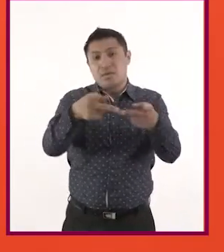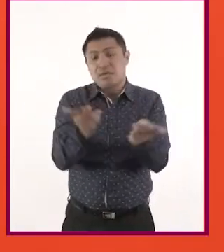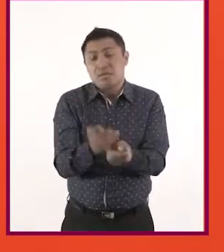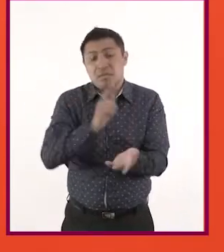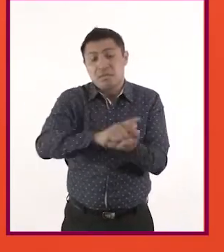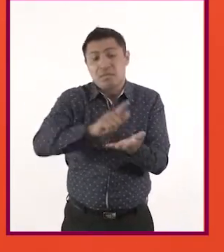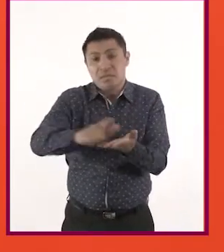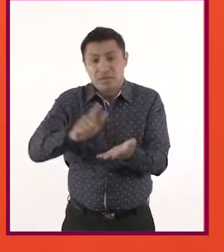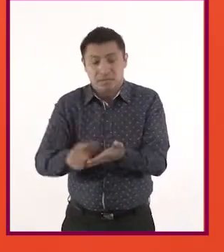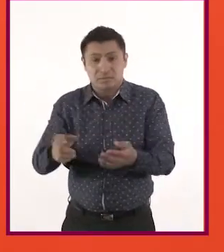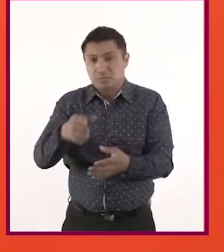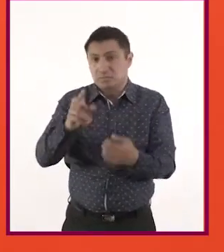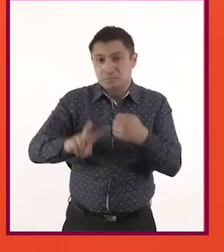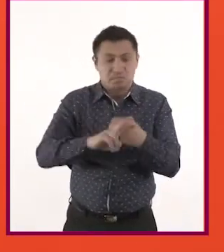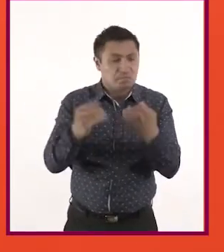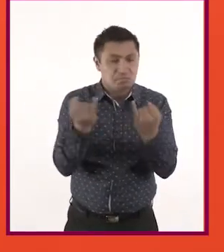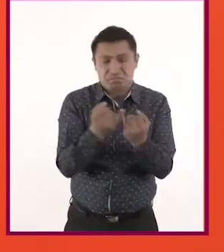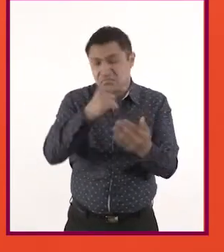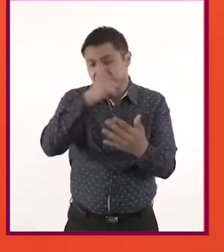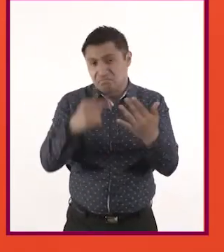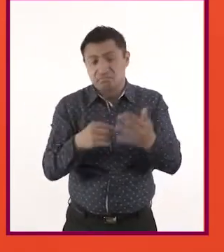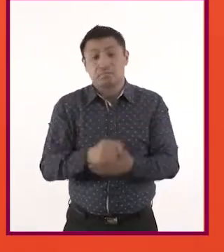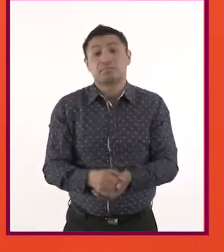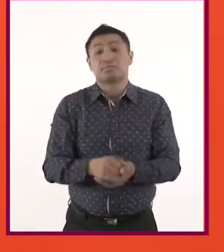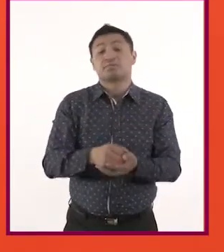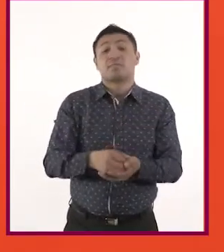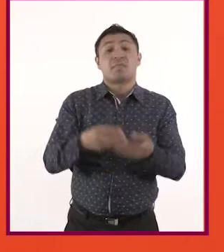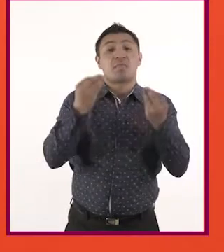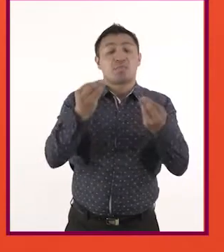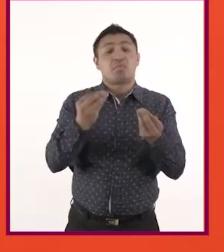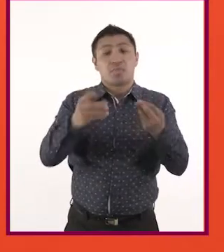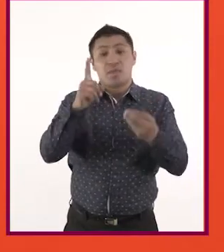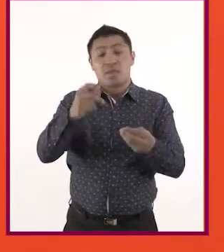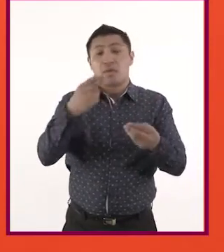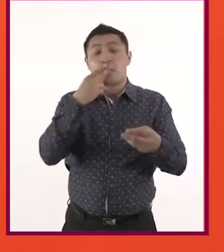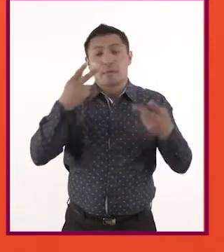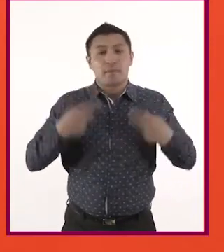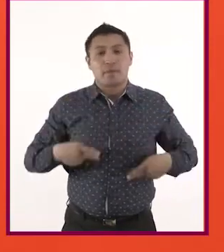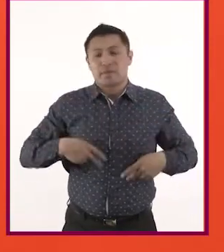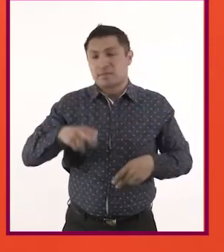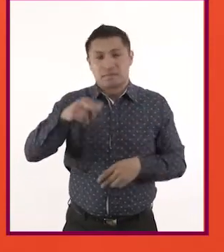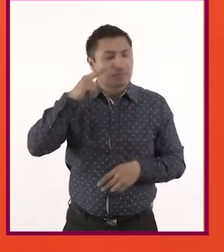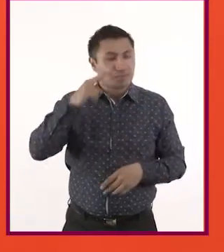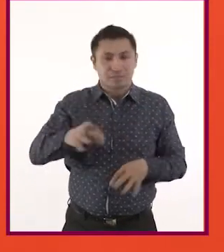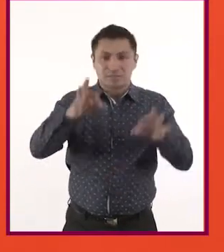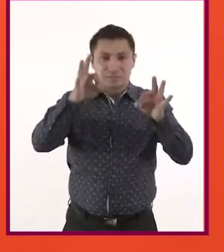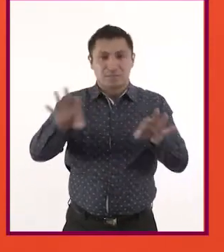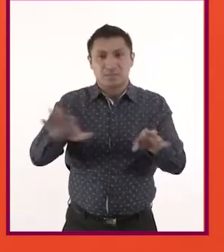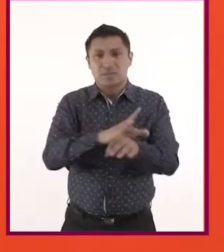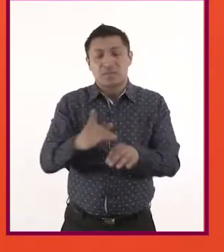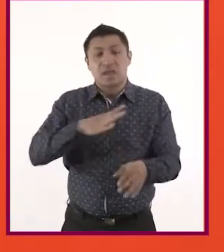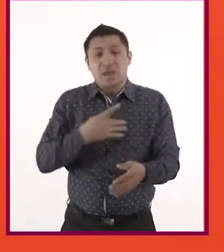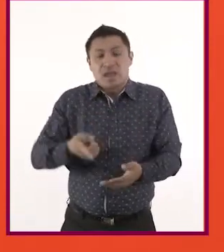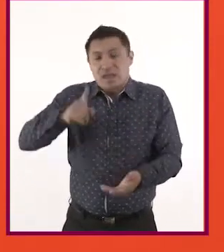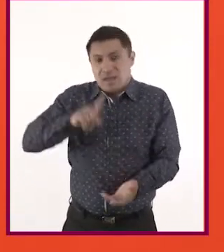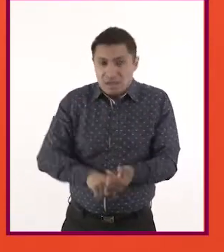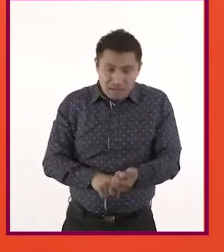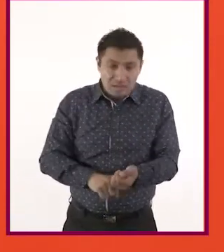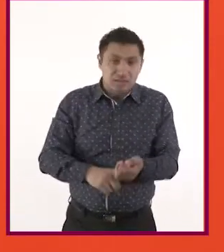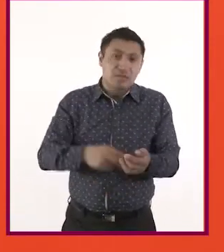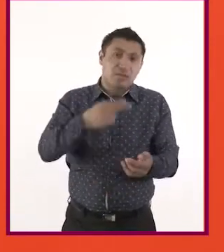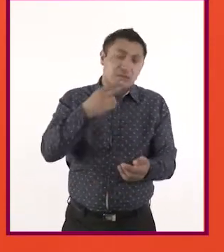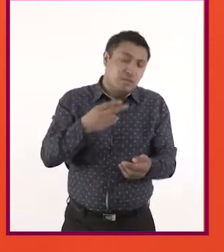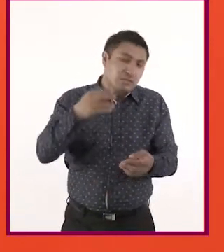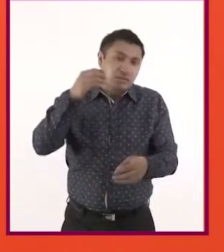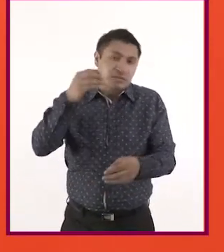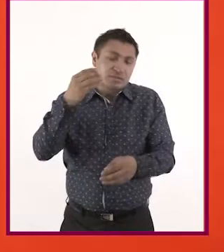El 96% del agua que realmente utiliza una persona no la vemos directamente porque proviene de la elaboración de los bienes o